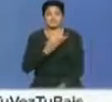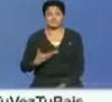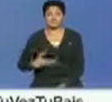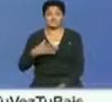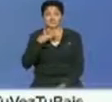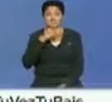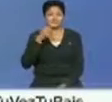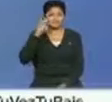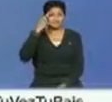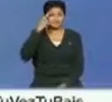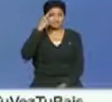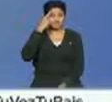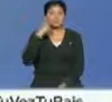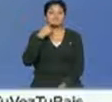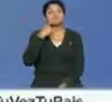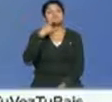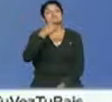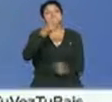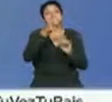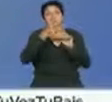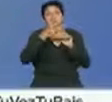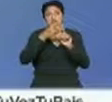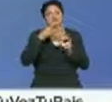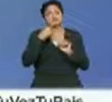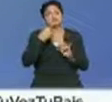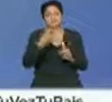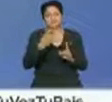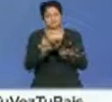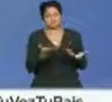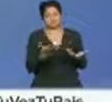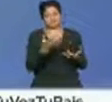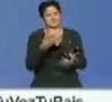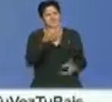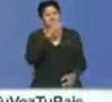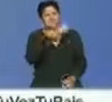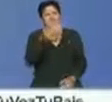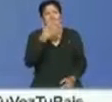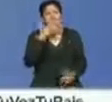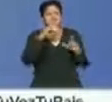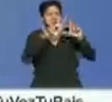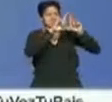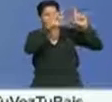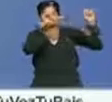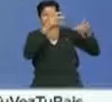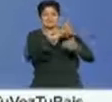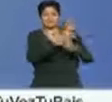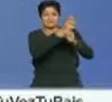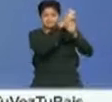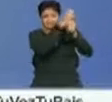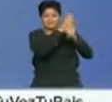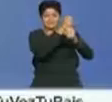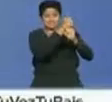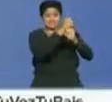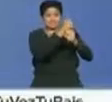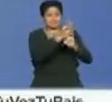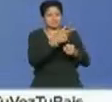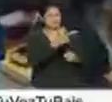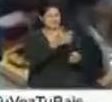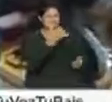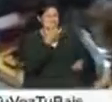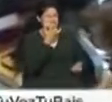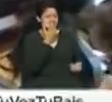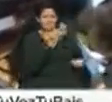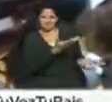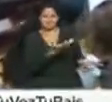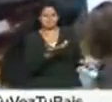través de su cuenta de Twitter, calificó de cinismo en su más alto nivel a la postura empresarial sobre medicina prepagada, quienes aseguran